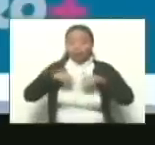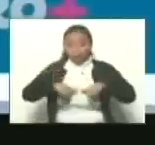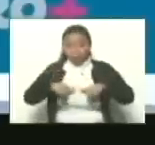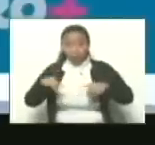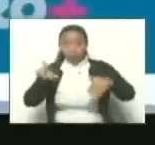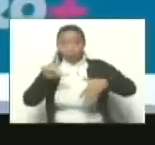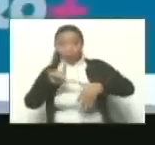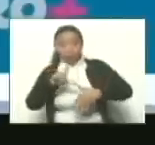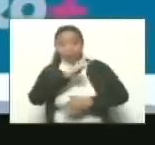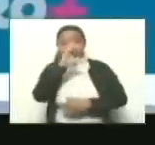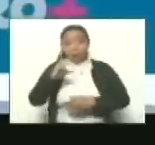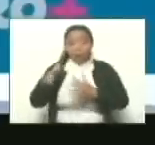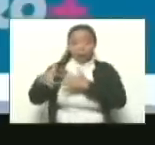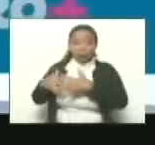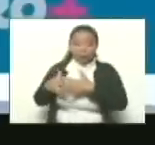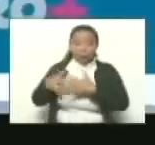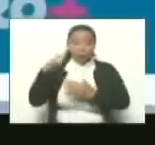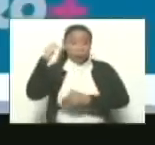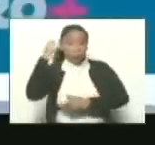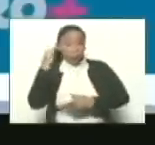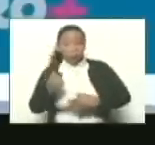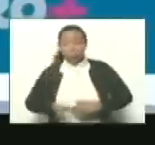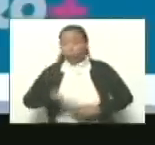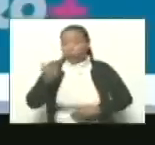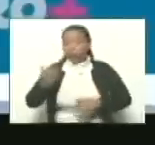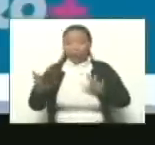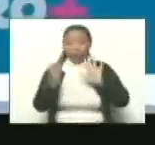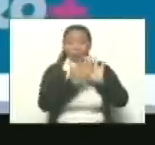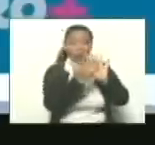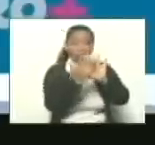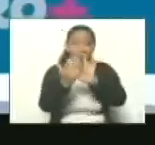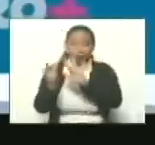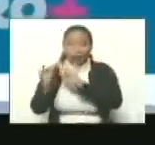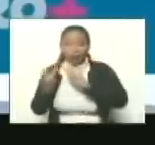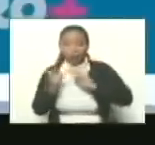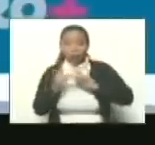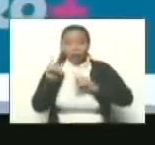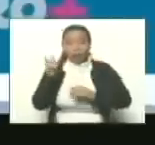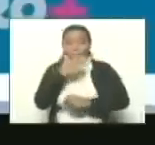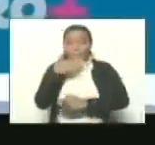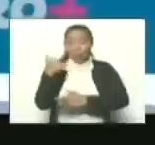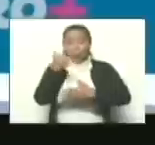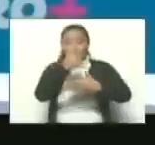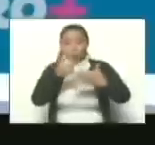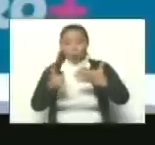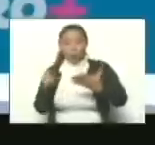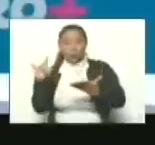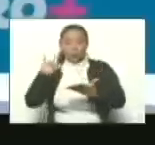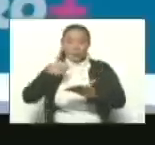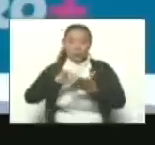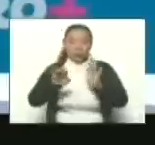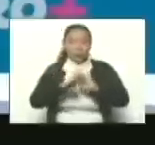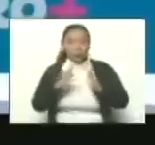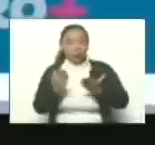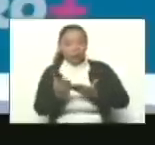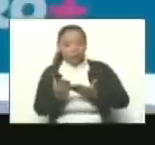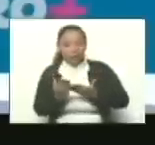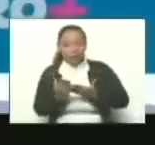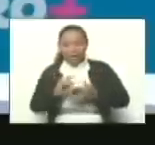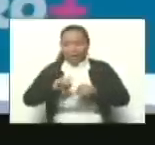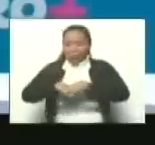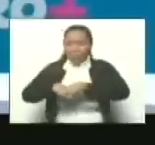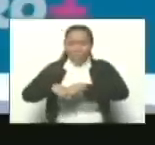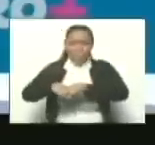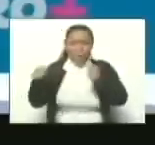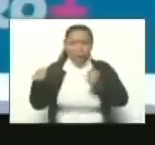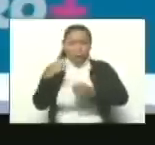Caribe, con Estados Unidos, con Europa. Hablar de Viasa era hablar de las mejores líneas aéreas del mundo y la descuartizó la